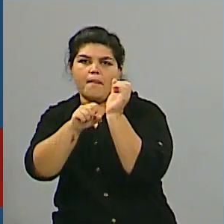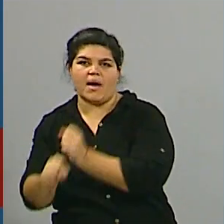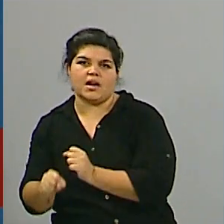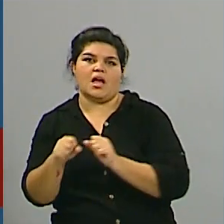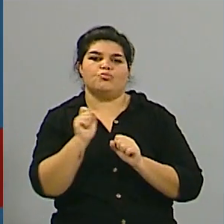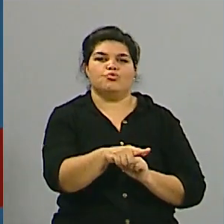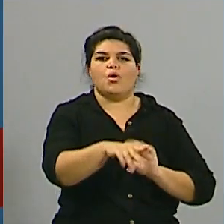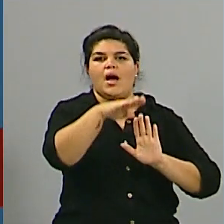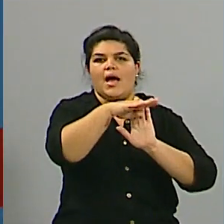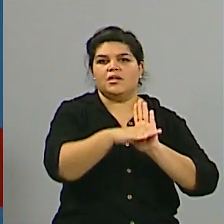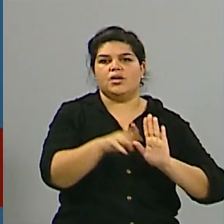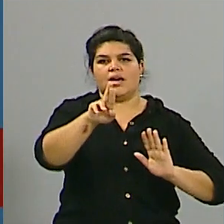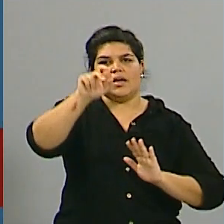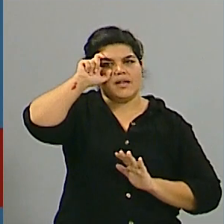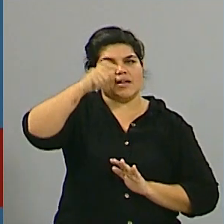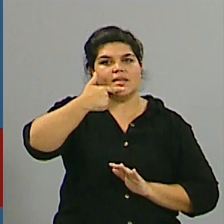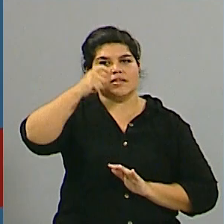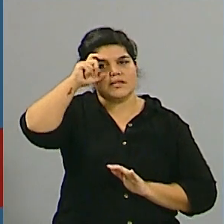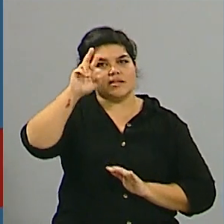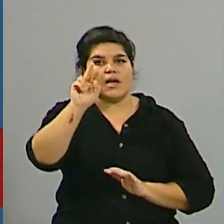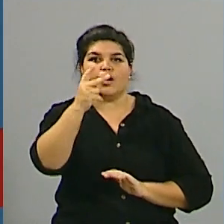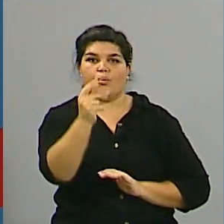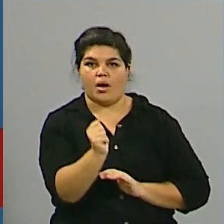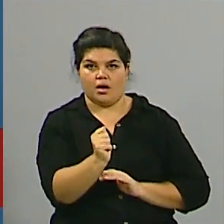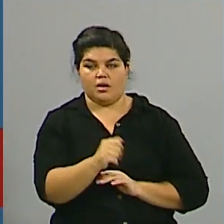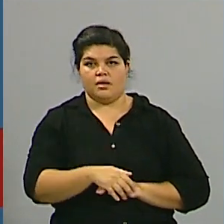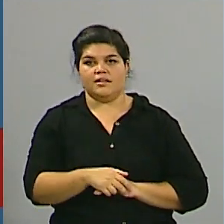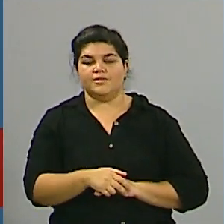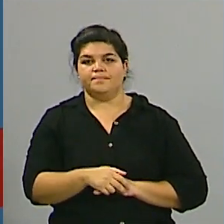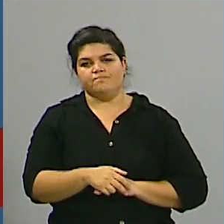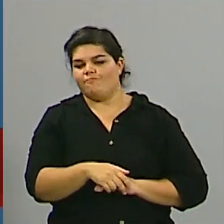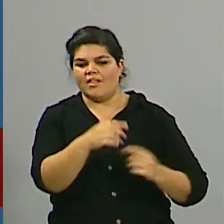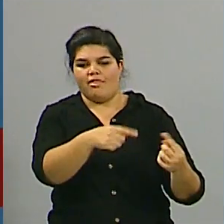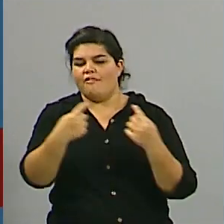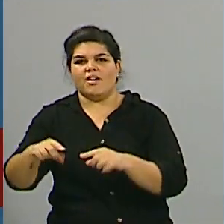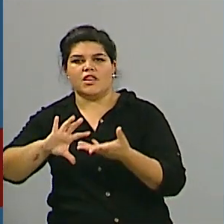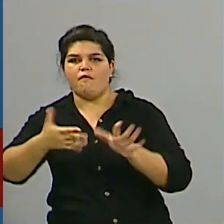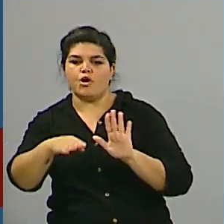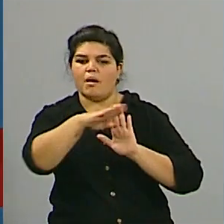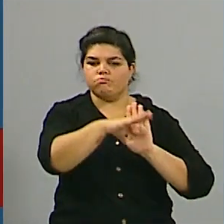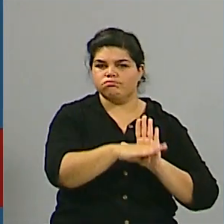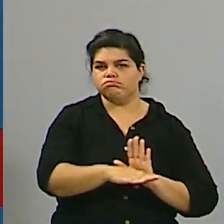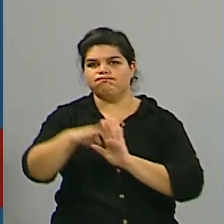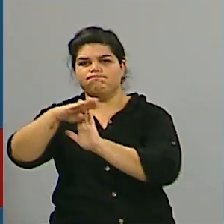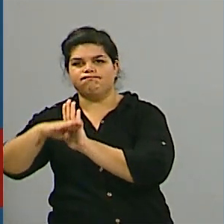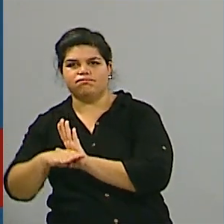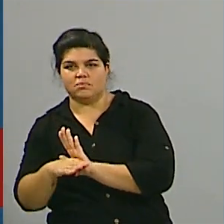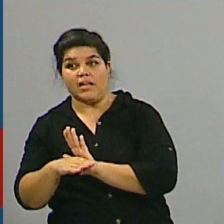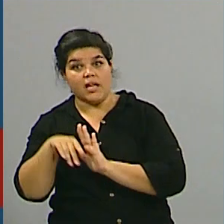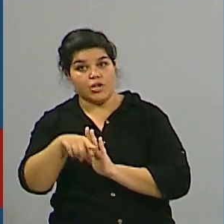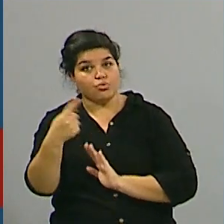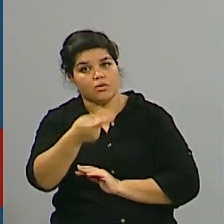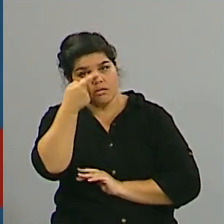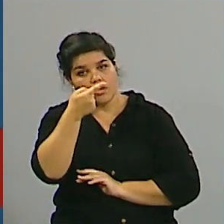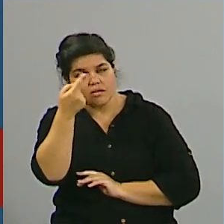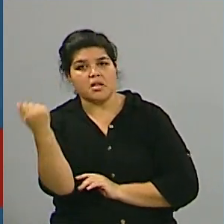duda. Pero los límites específicos se están trabajando con la gente y eso es lo que ha sido histórico y muy interesante y por eso